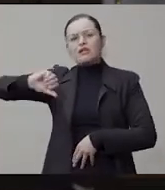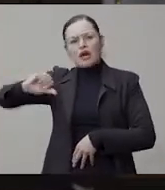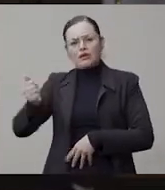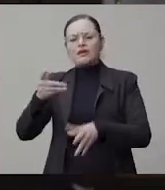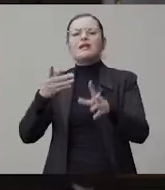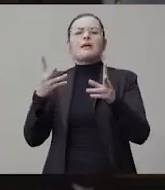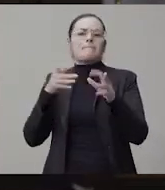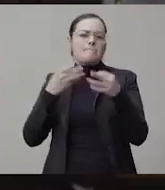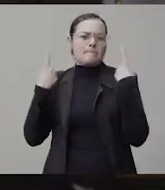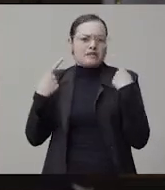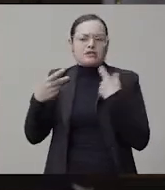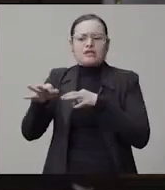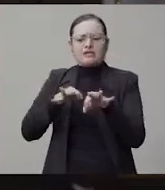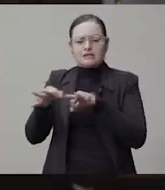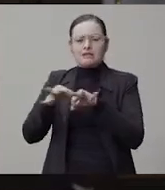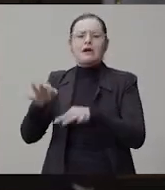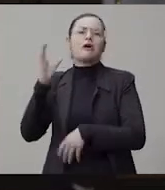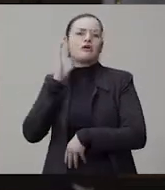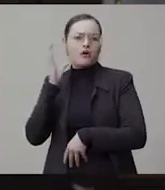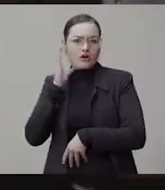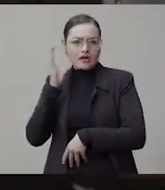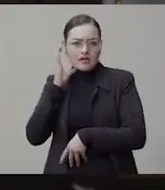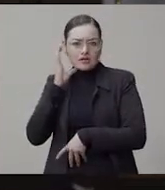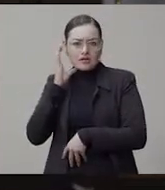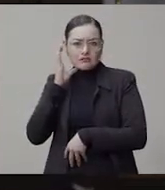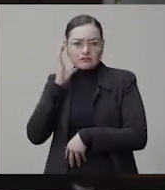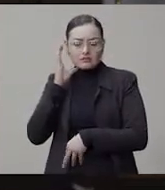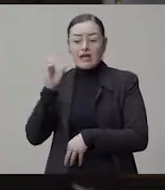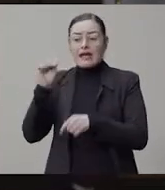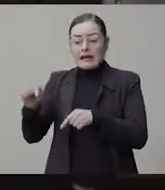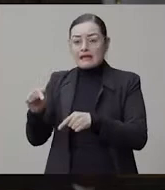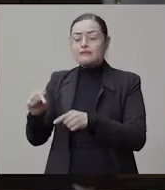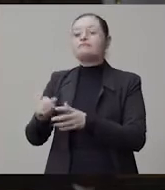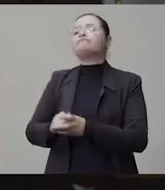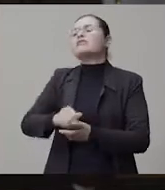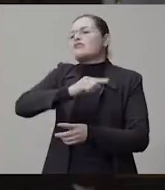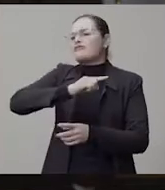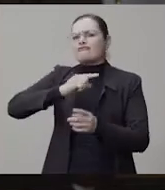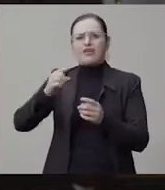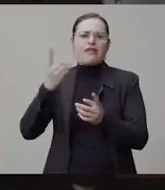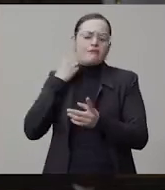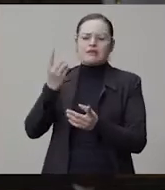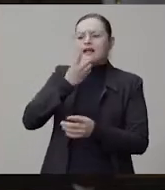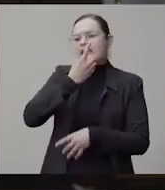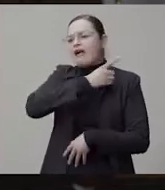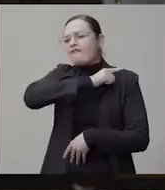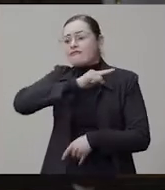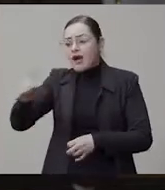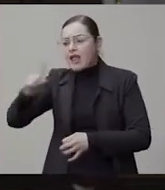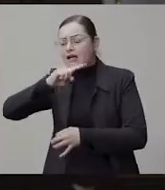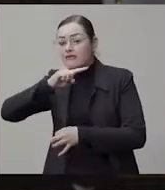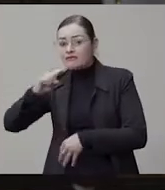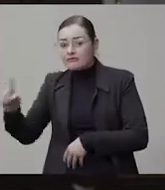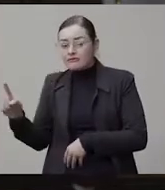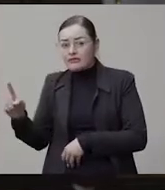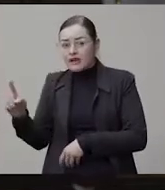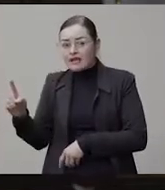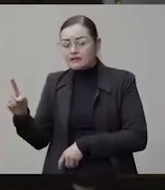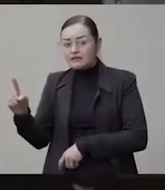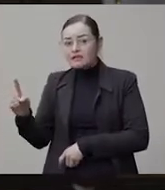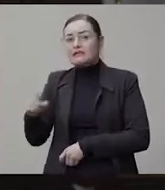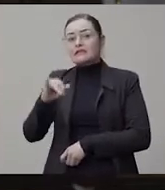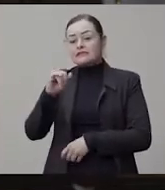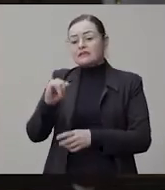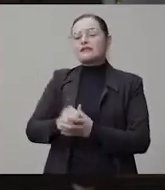diversos funcionarios del congreso y el desacato flagrante en que incurrieron diputados de morena en contra de resoluciones